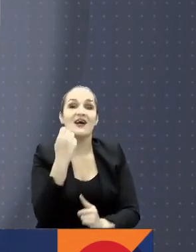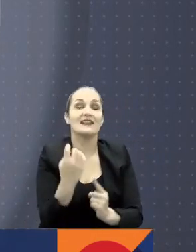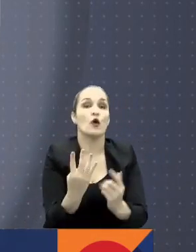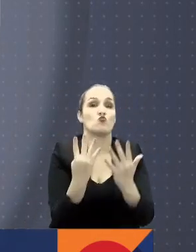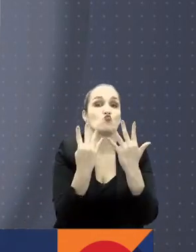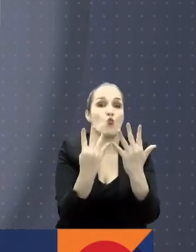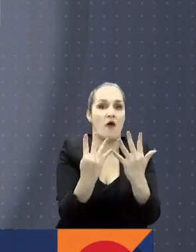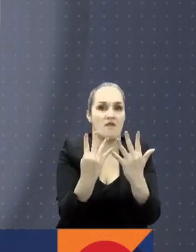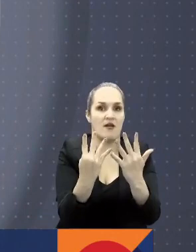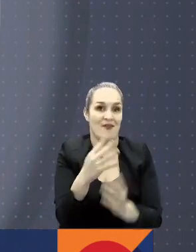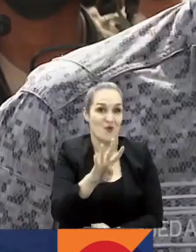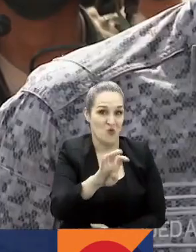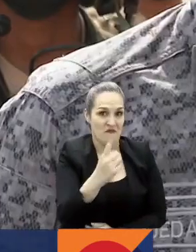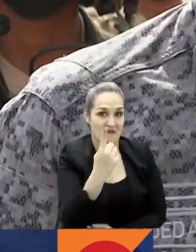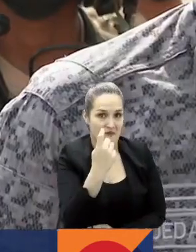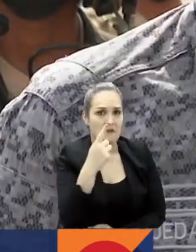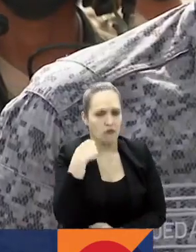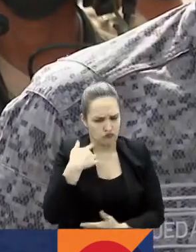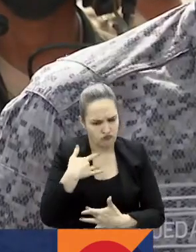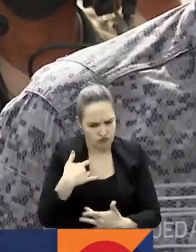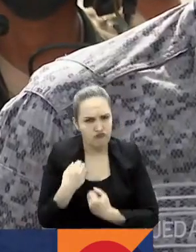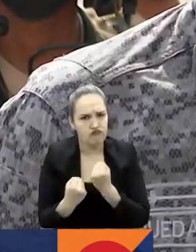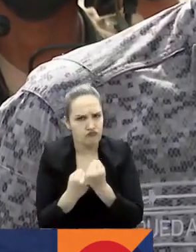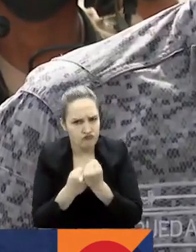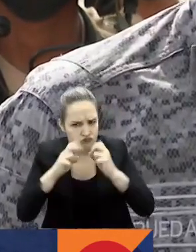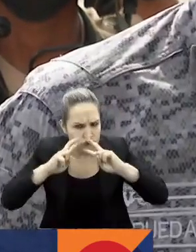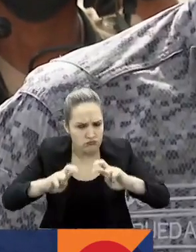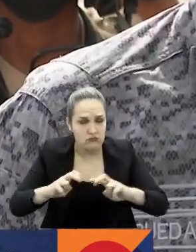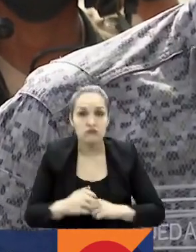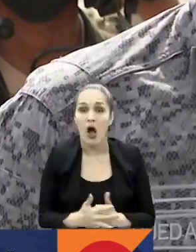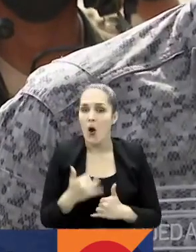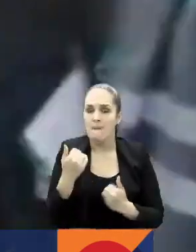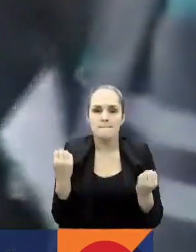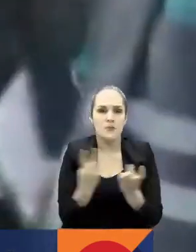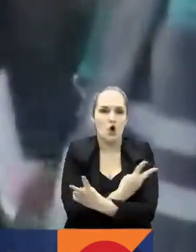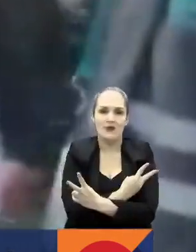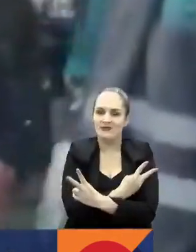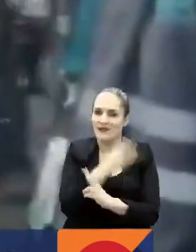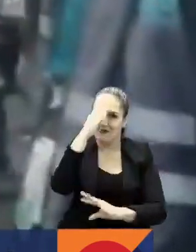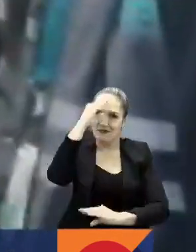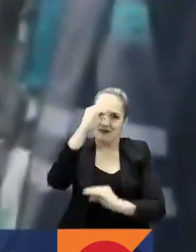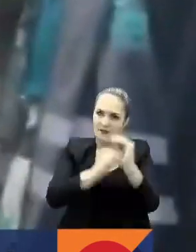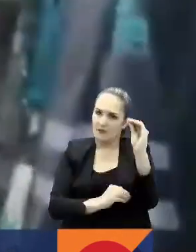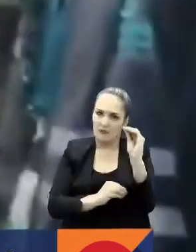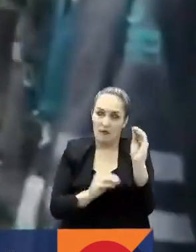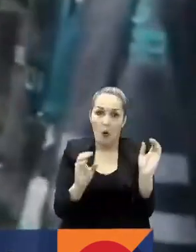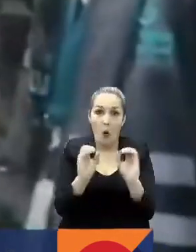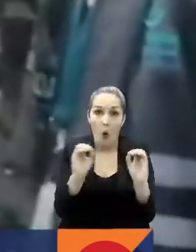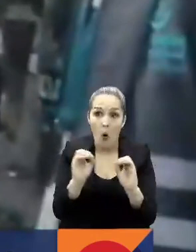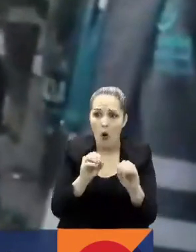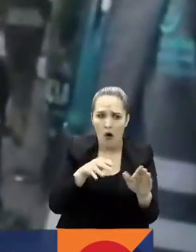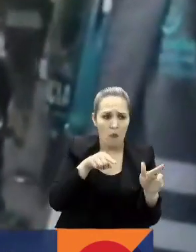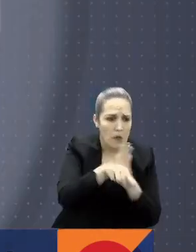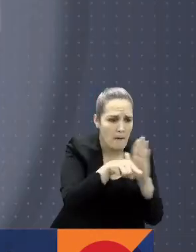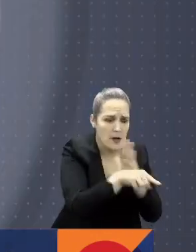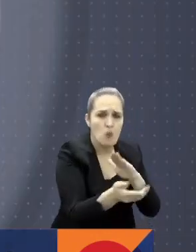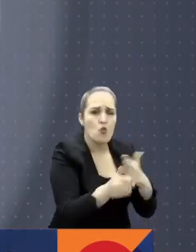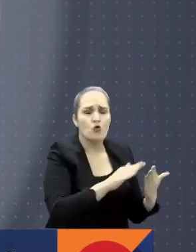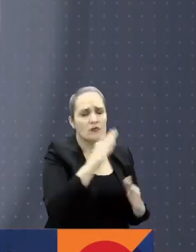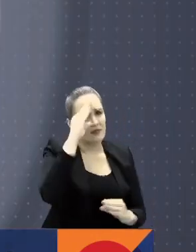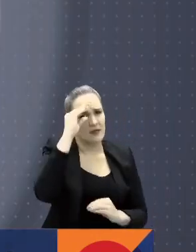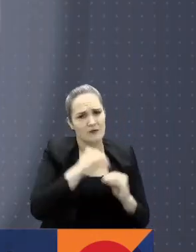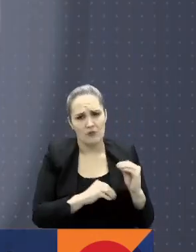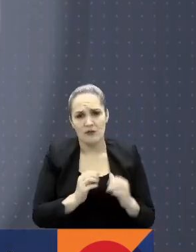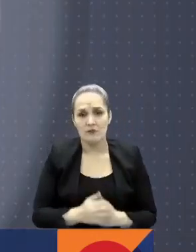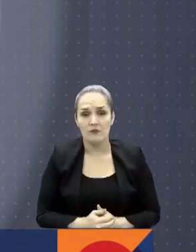todas ellas prestaremos la colaboración. El ministro rechazó todas las formas de violencia y los desenlaces fatales en medio de las manifestaciones. Aquí no ha